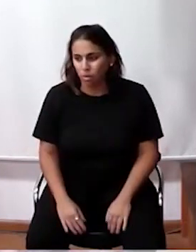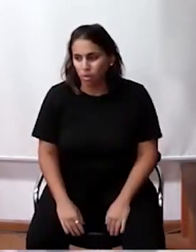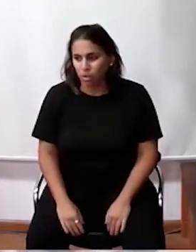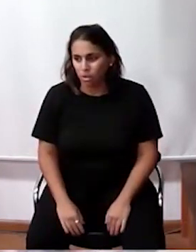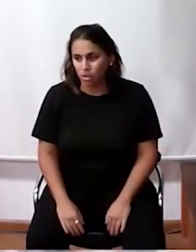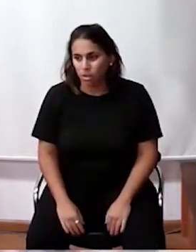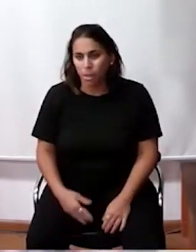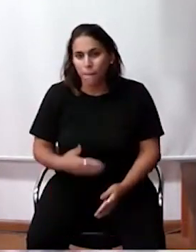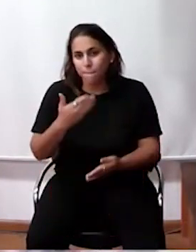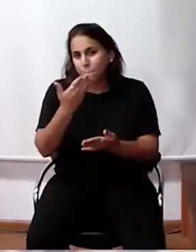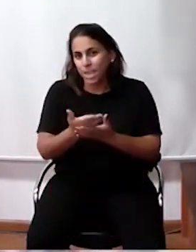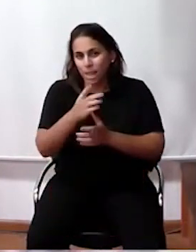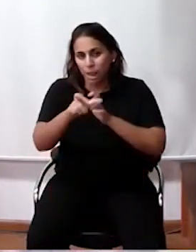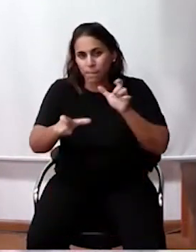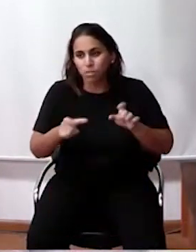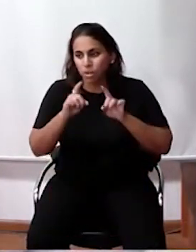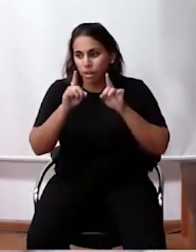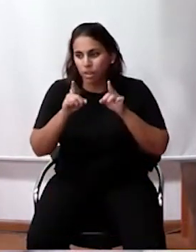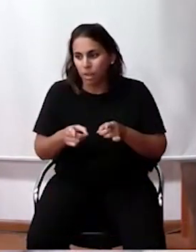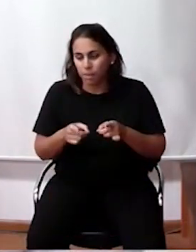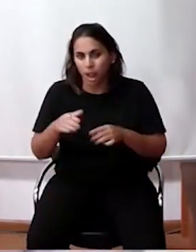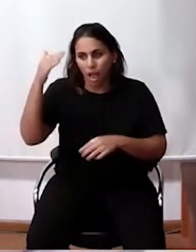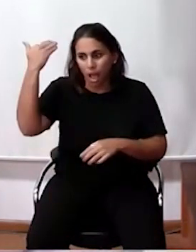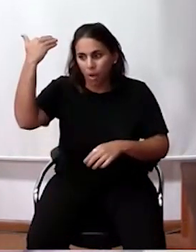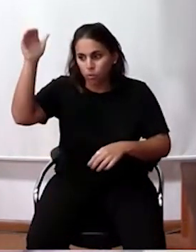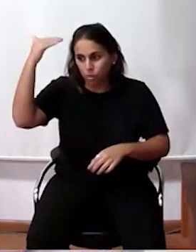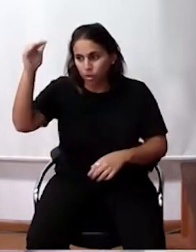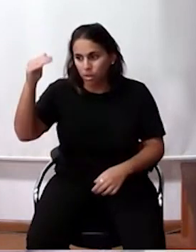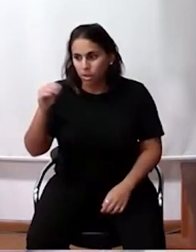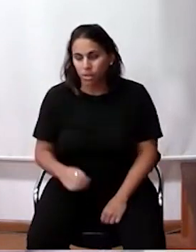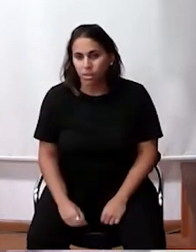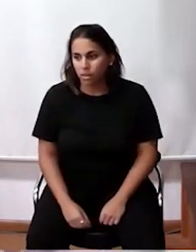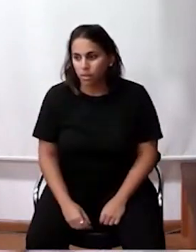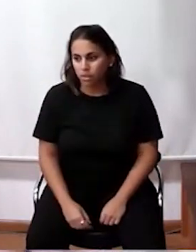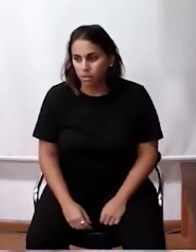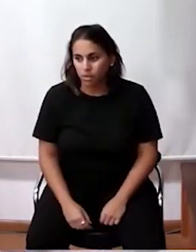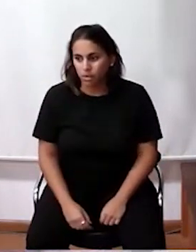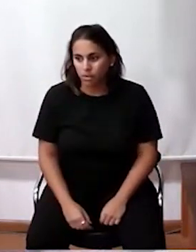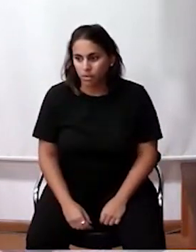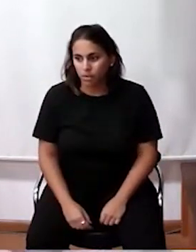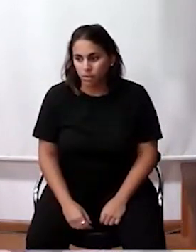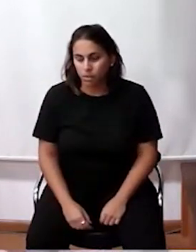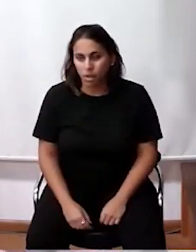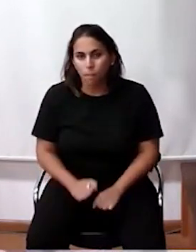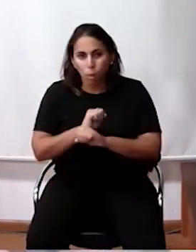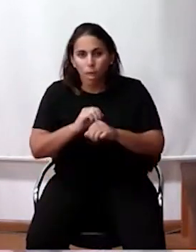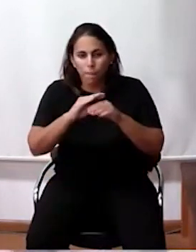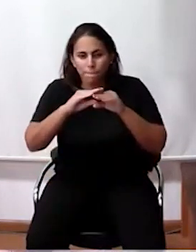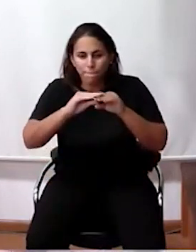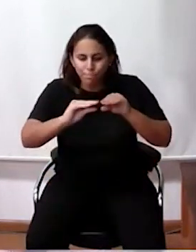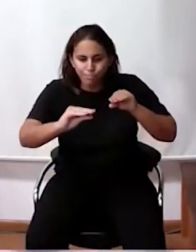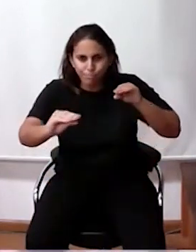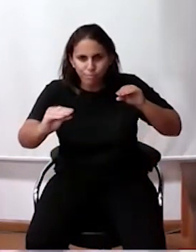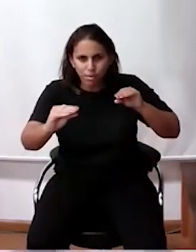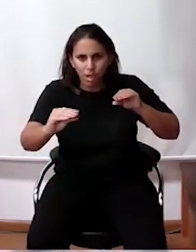que solicita están los vecinos y también las autoridades de esos centros de enseñanza es la pavimentación de esas tres